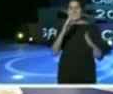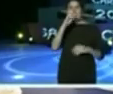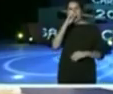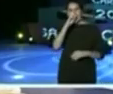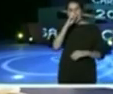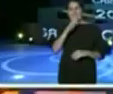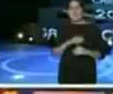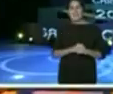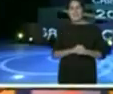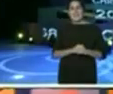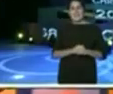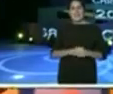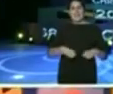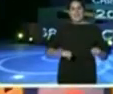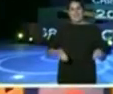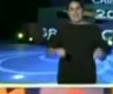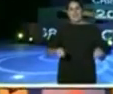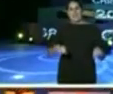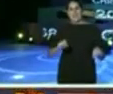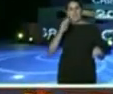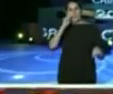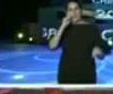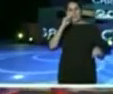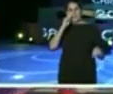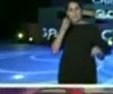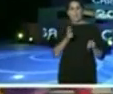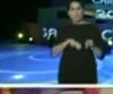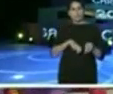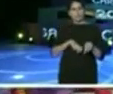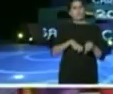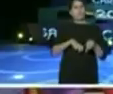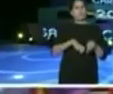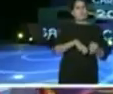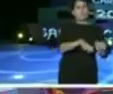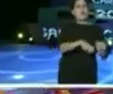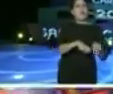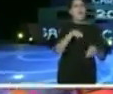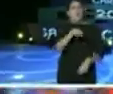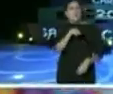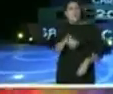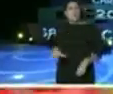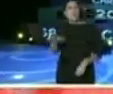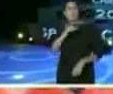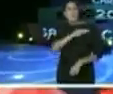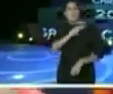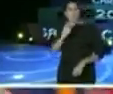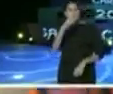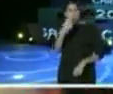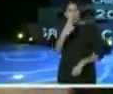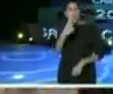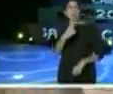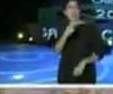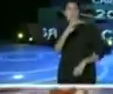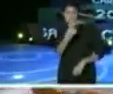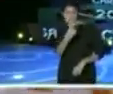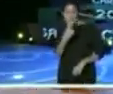Cruz de Tenerife, montando un jaleo impresionante por todo Santa Cruz. Pues aquí están con un premio que es el segundo en el apartado de presentación. El segundo